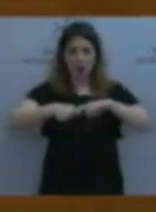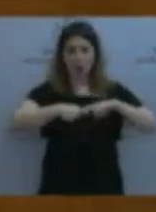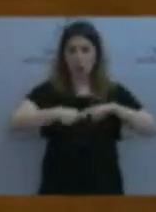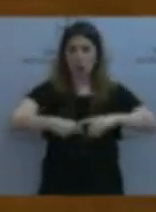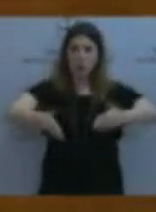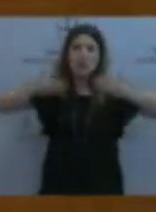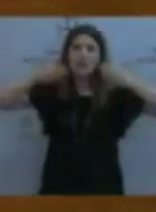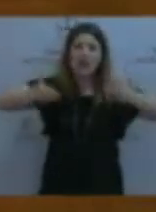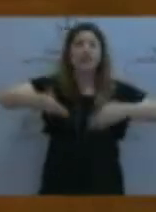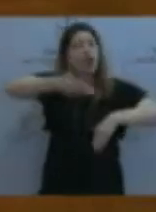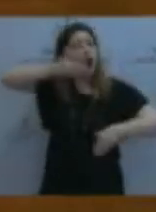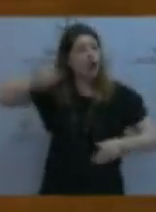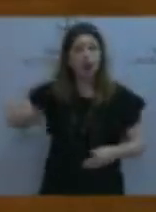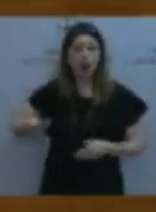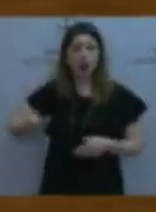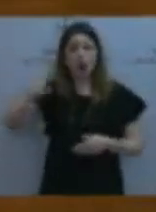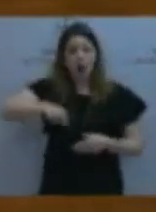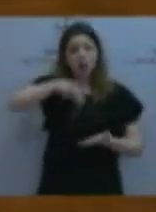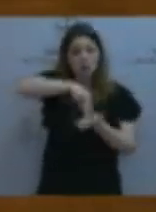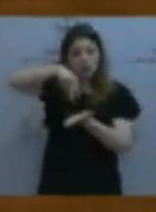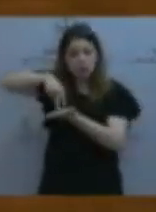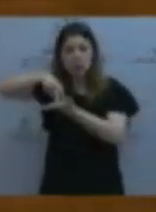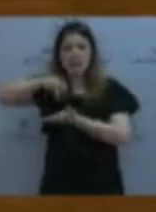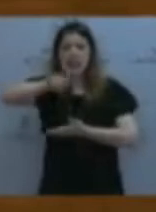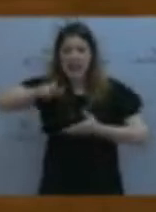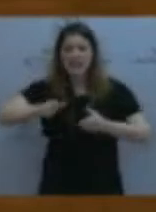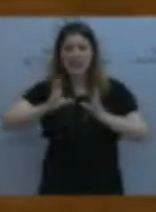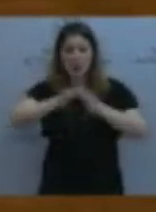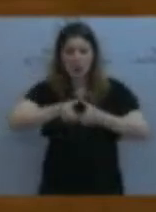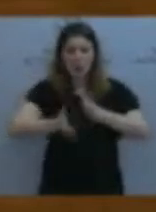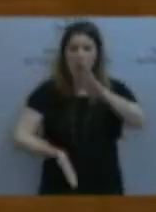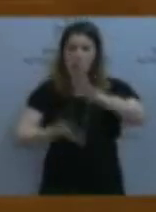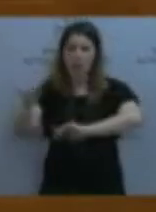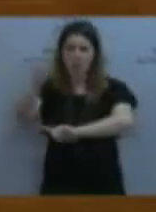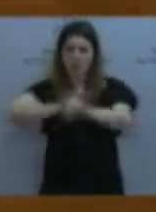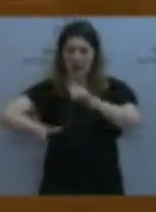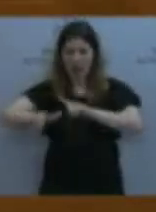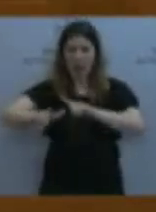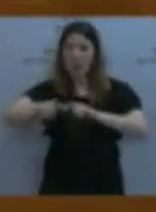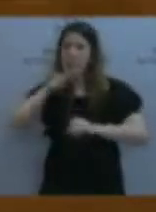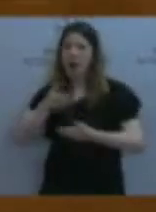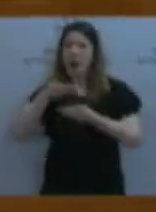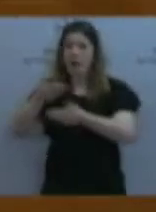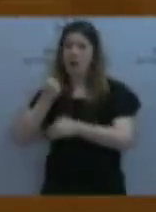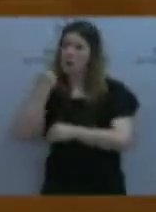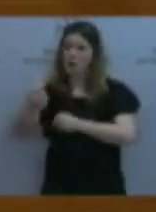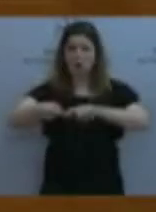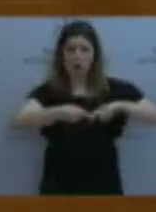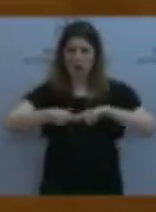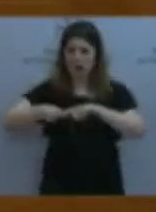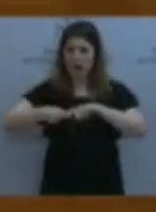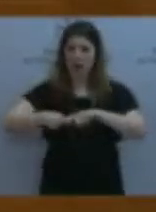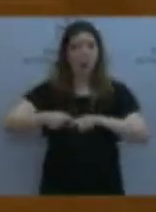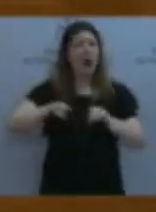la gente de la Flotilla de la Libertad. Son para nosotros unos héroes, son unos héroes. Esperamos que lleguen rumbo al puerto, rumbo a